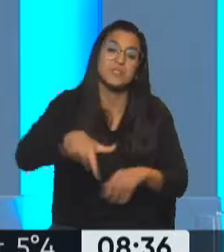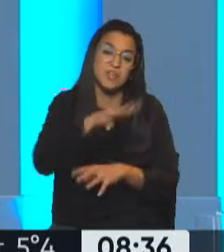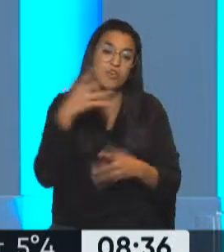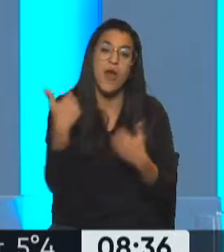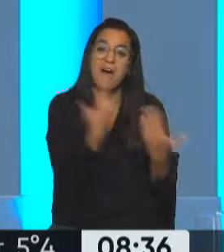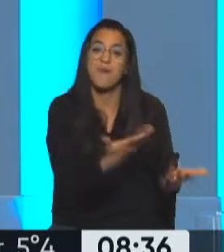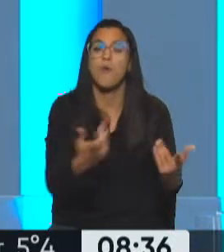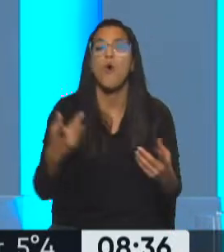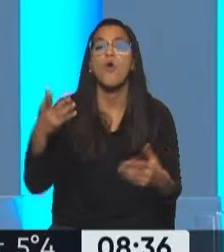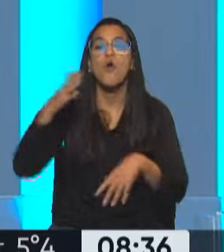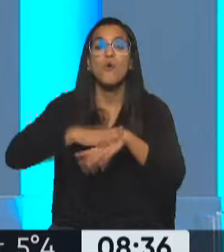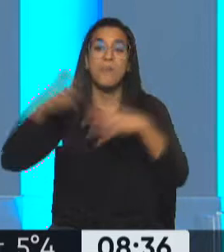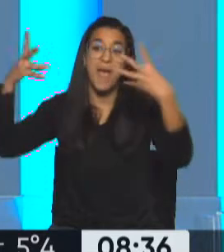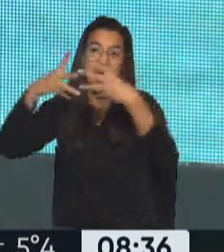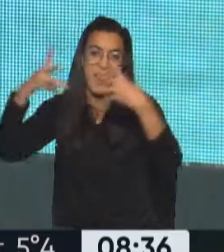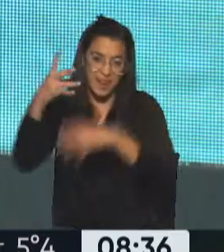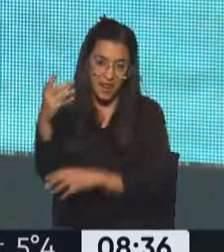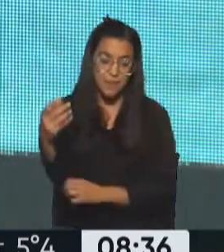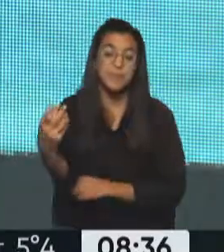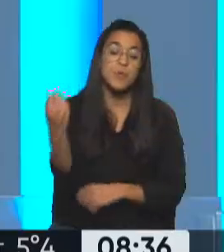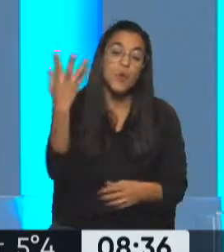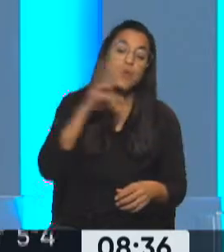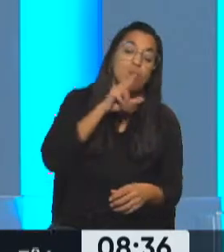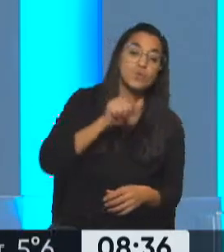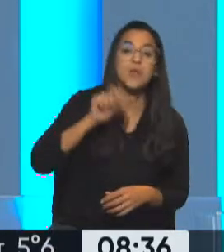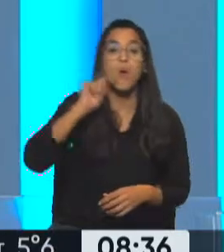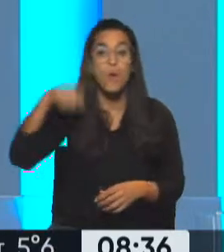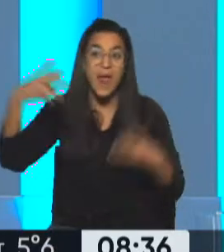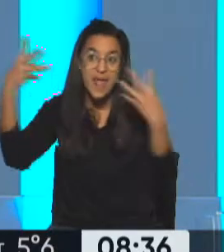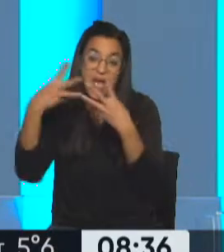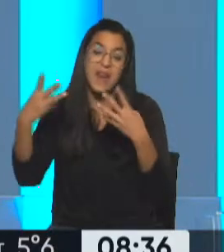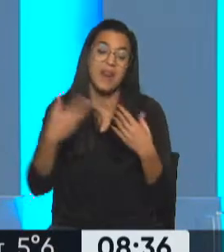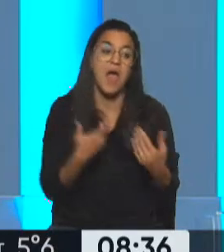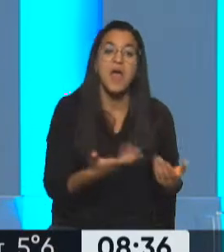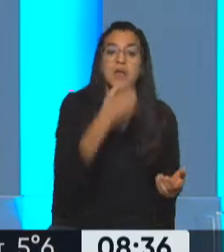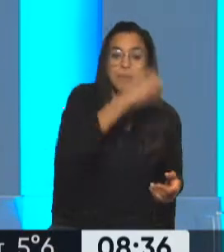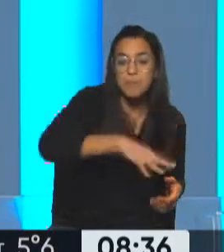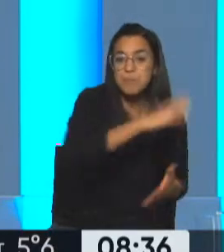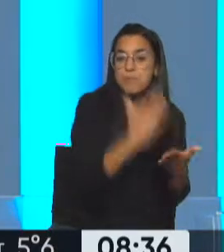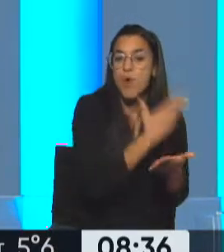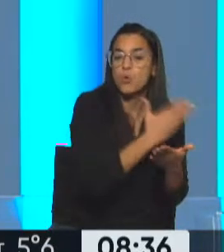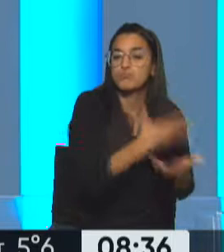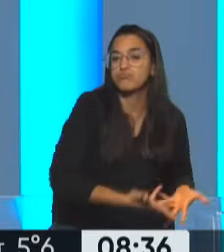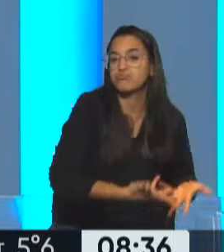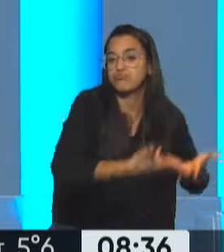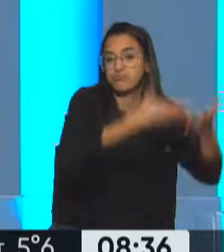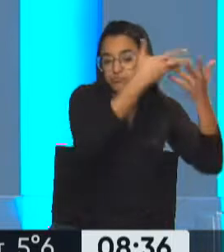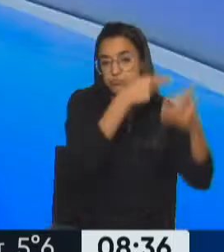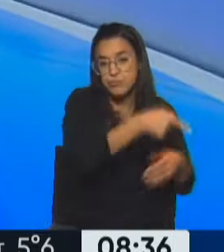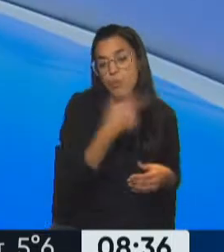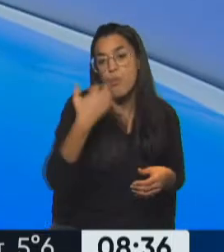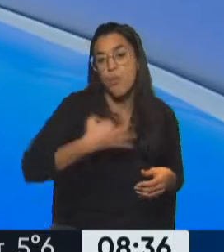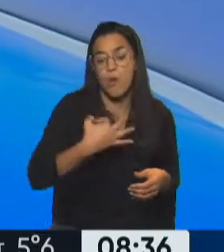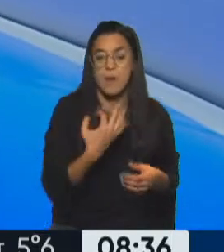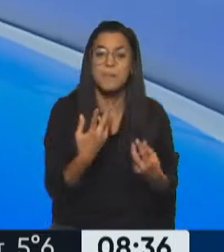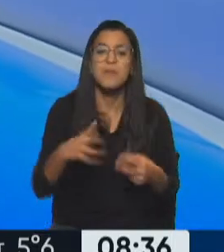guerra, los daños colaterales de la Sí. guerra entre Rusia y Ucrania. Bueno, al sector de productor de alimentos le está dando una muy buena Bueno,